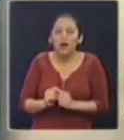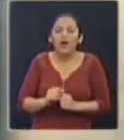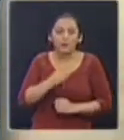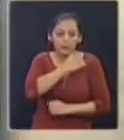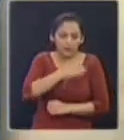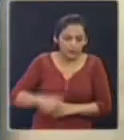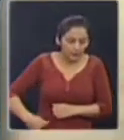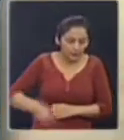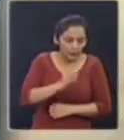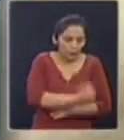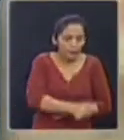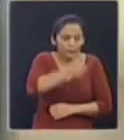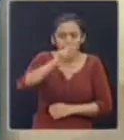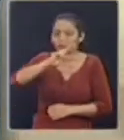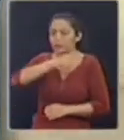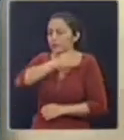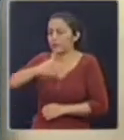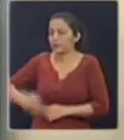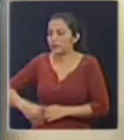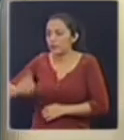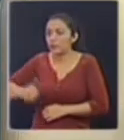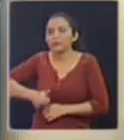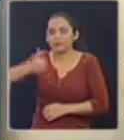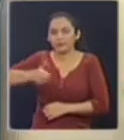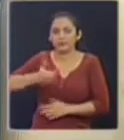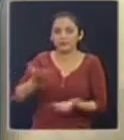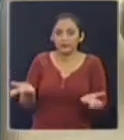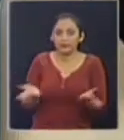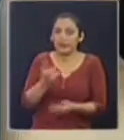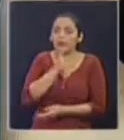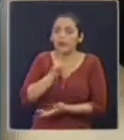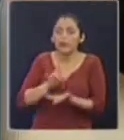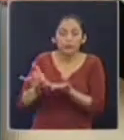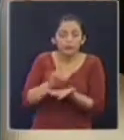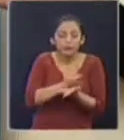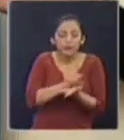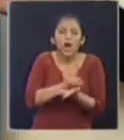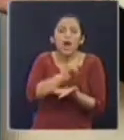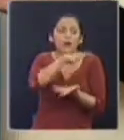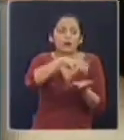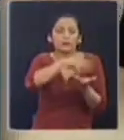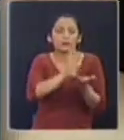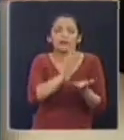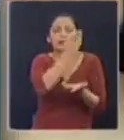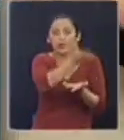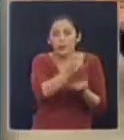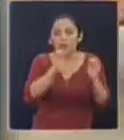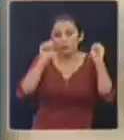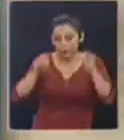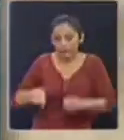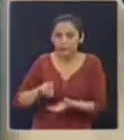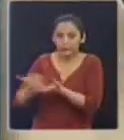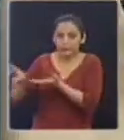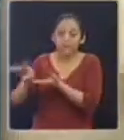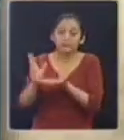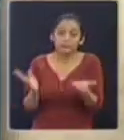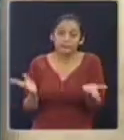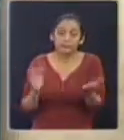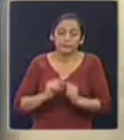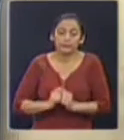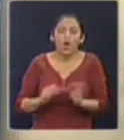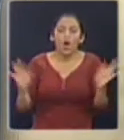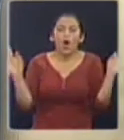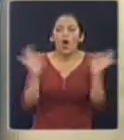vicepresidente, en este caso, tendría que ser destituido por la Asamblea, o podría tratarse de un juicio que le